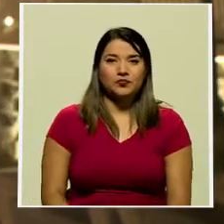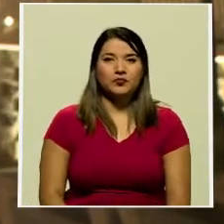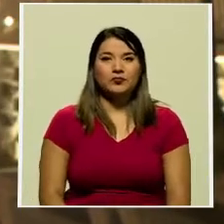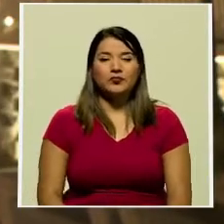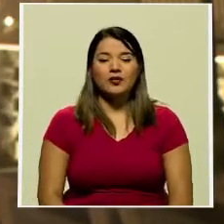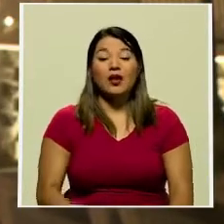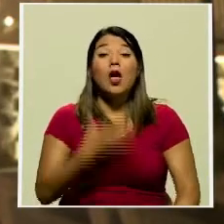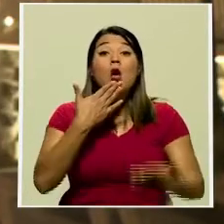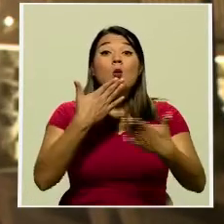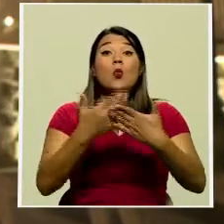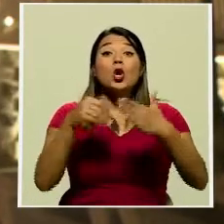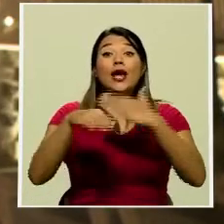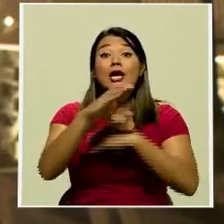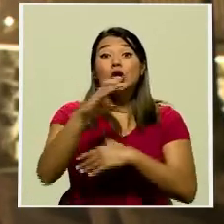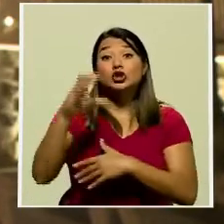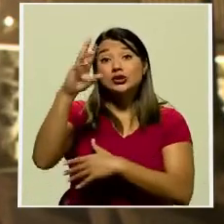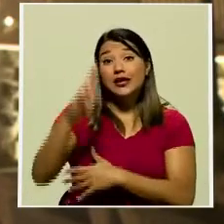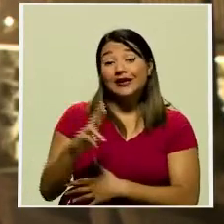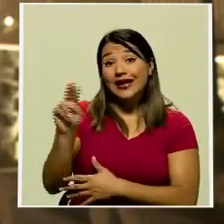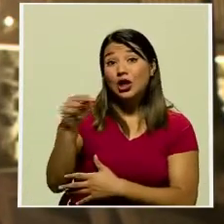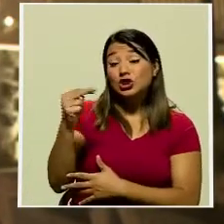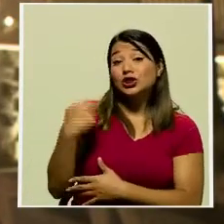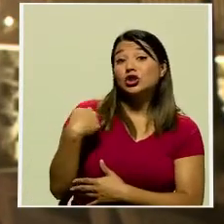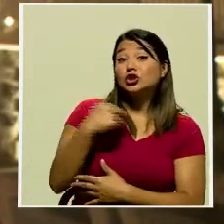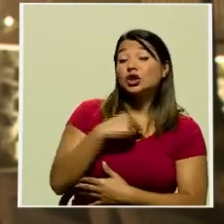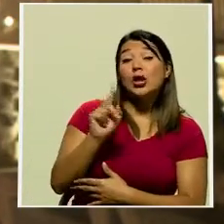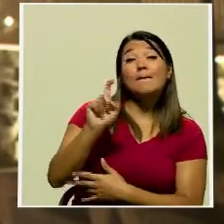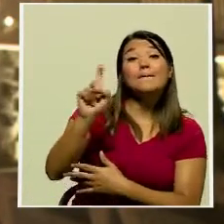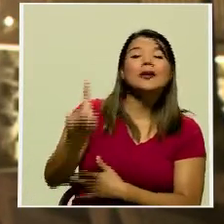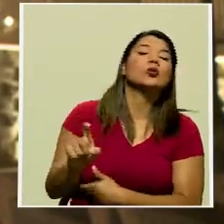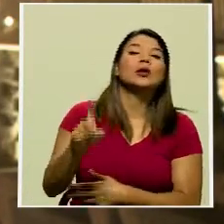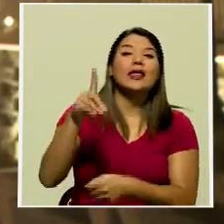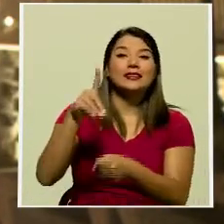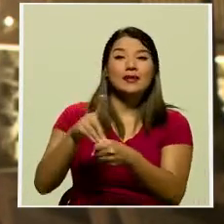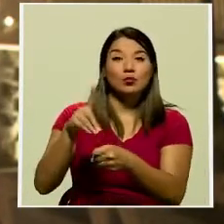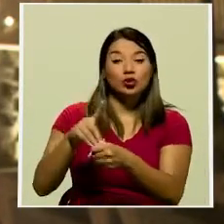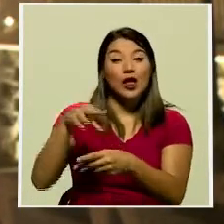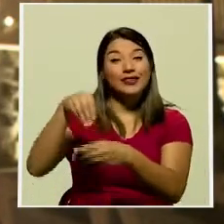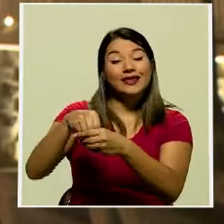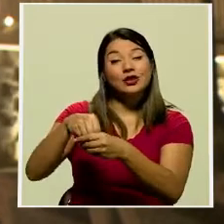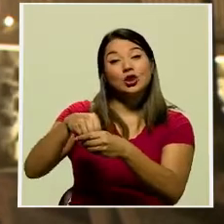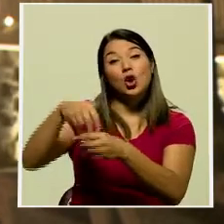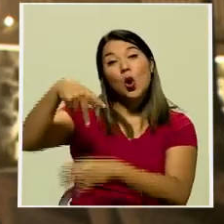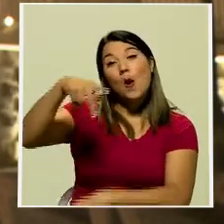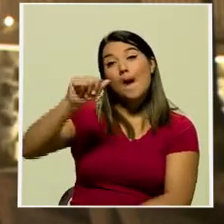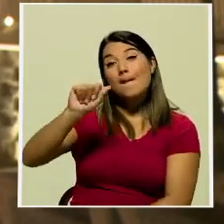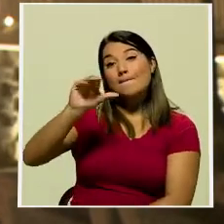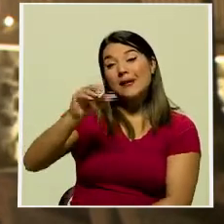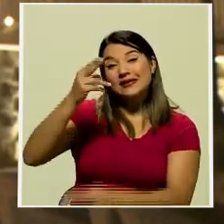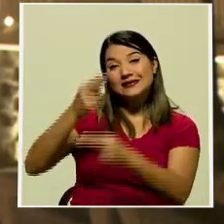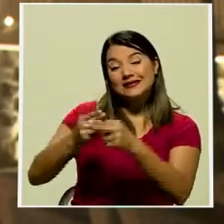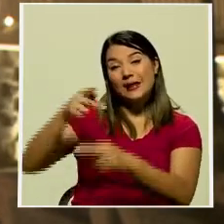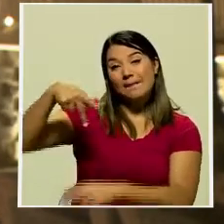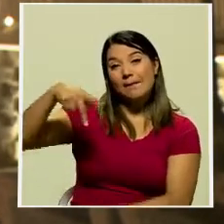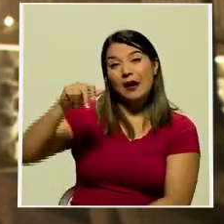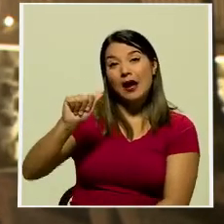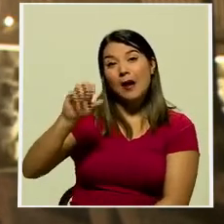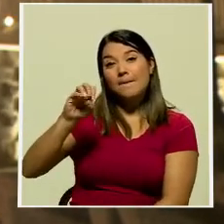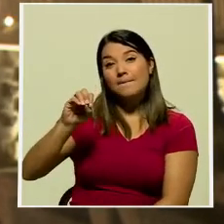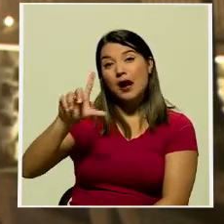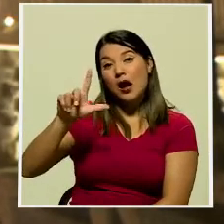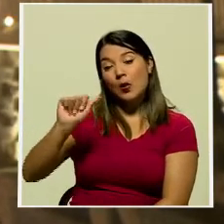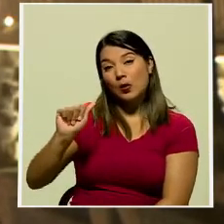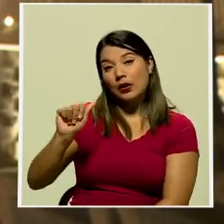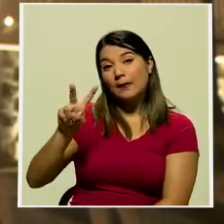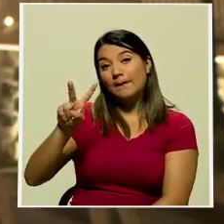Bueno, en Costa Rica Noticias le preguntamos también a la diputada oficialista Paola Vega, quien se encontraba en este grupo también de diputados